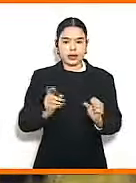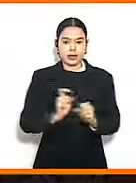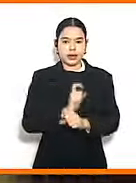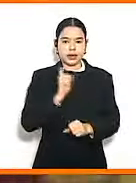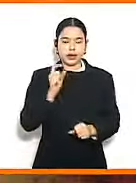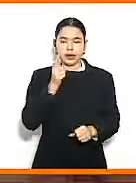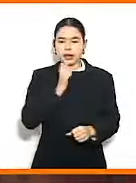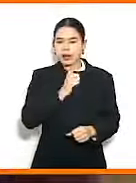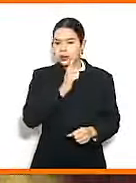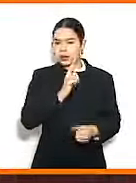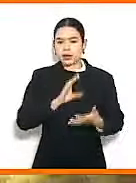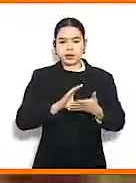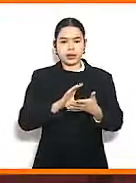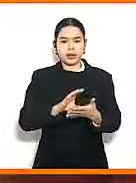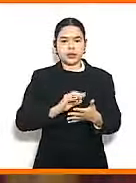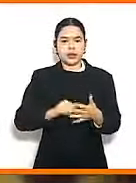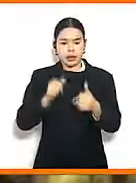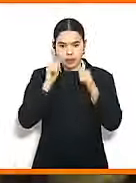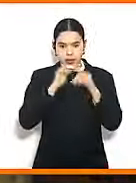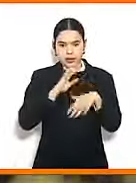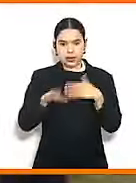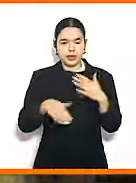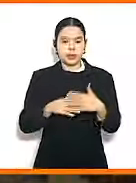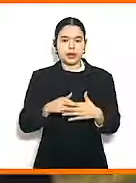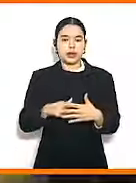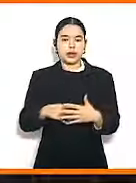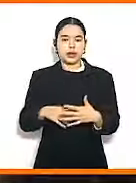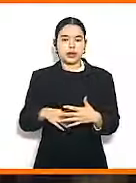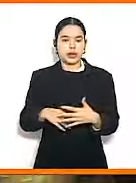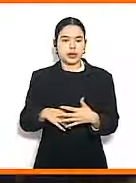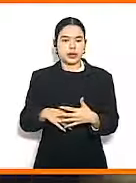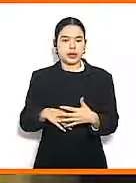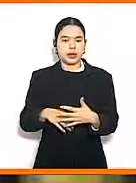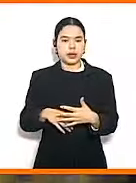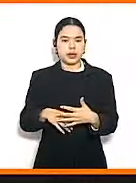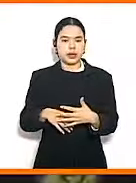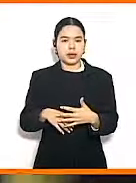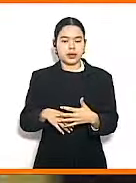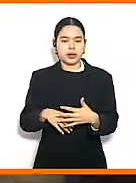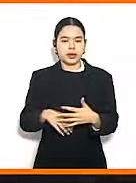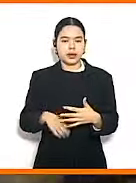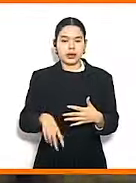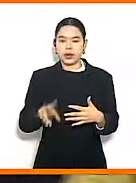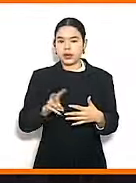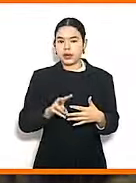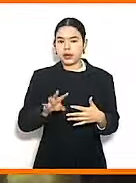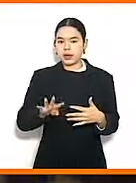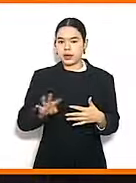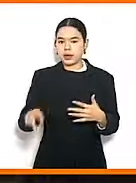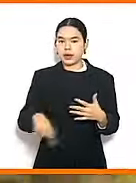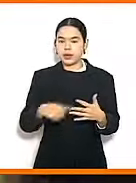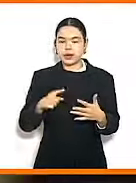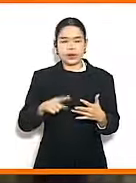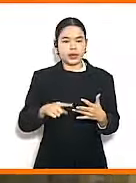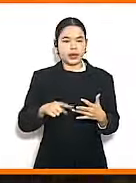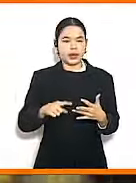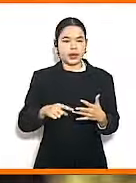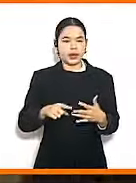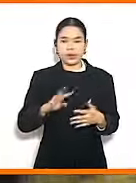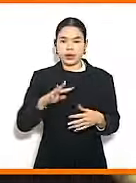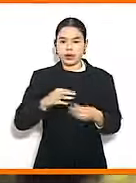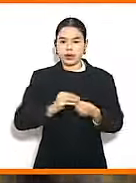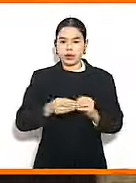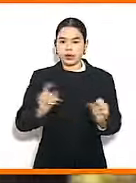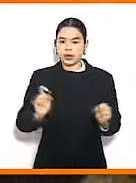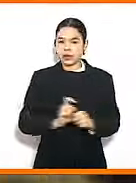nuestro Loto Super Premio, atentos. Y este es 24. Ahora vamos a conocer este cuarto